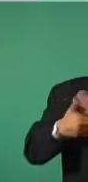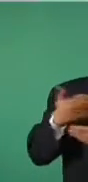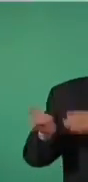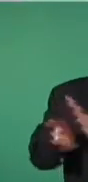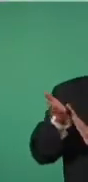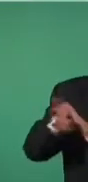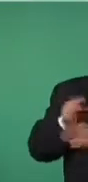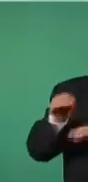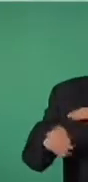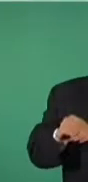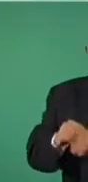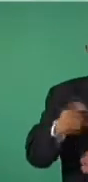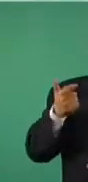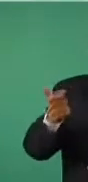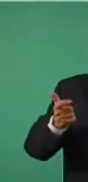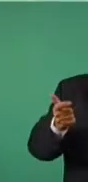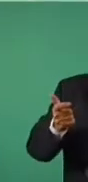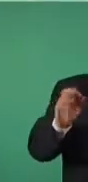en costos.